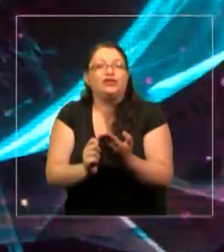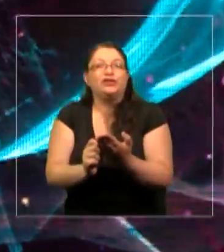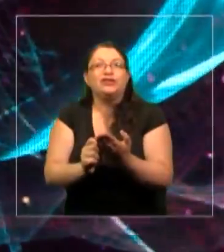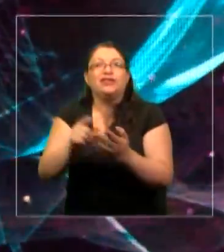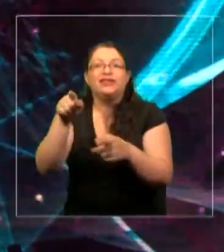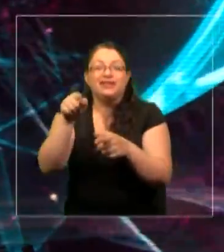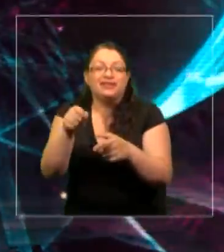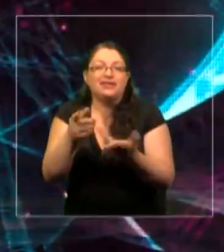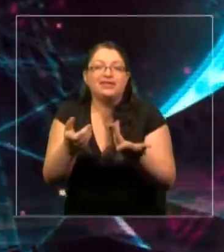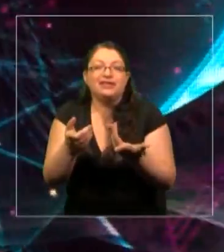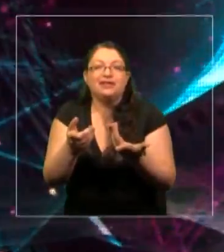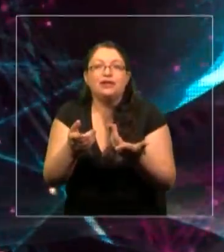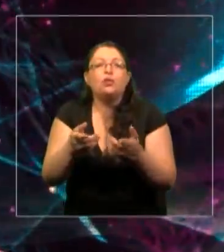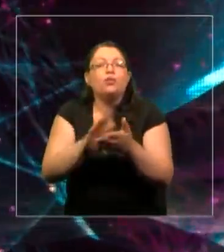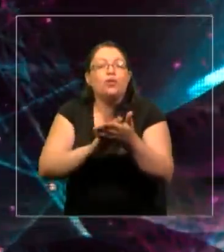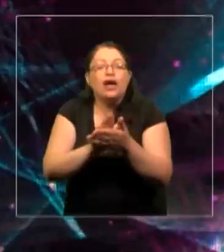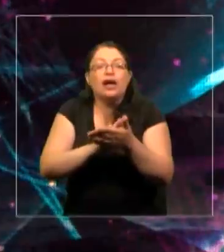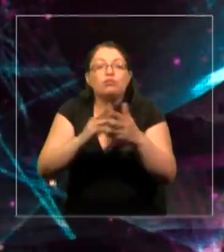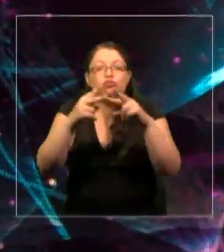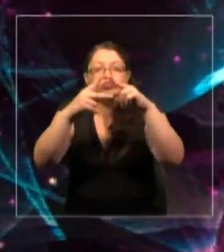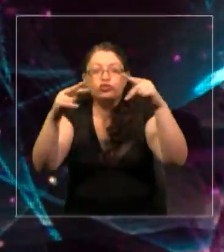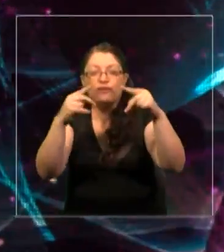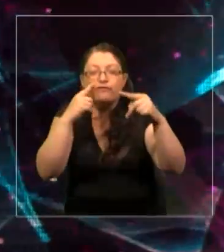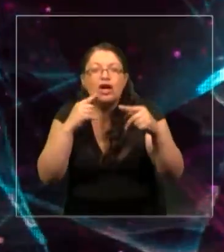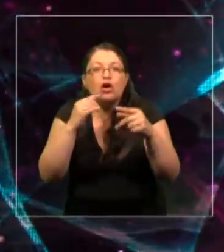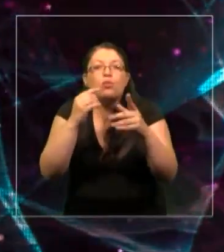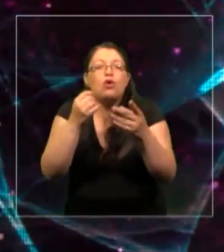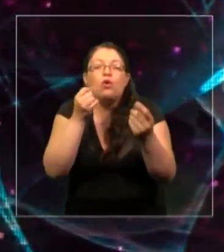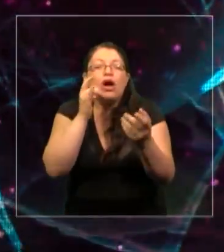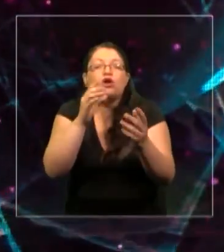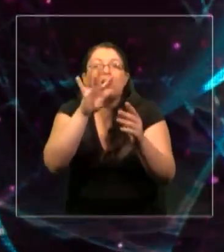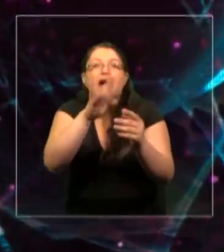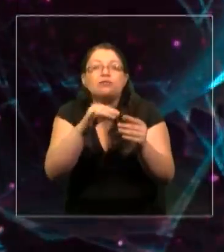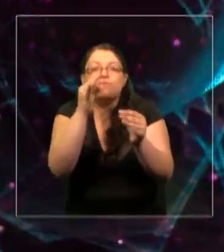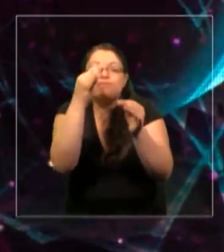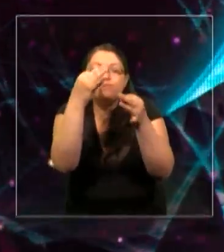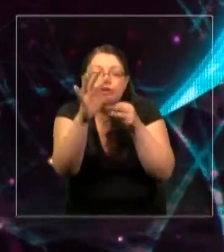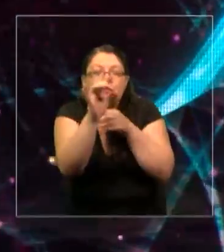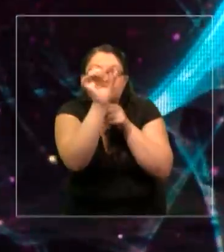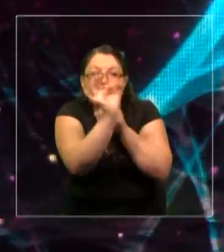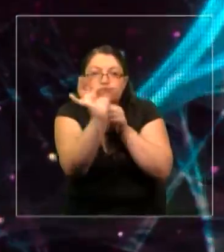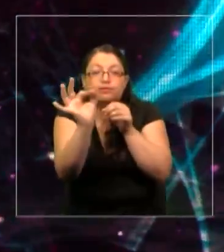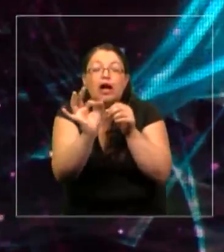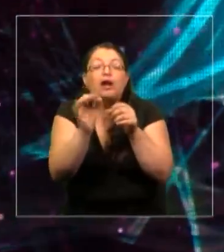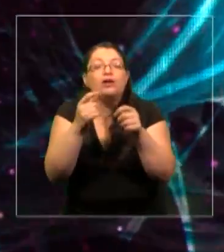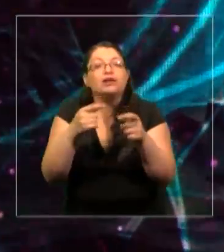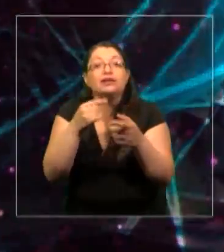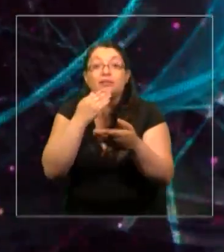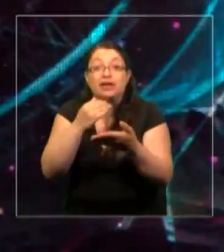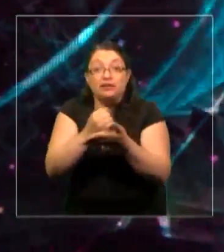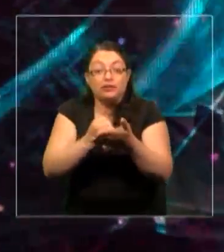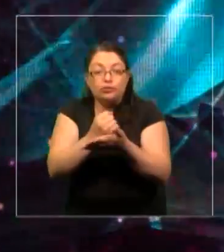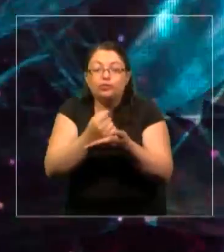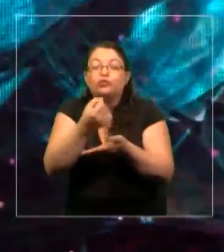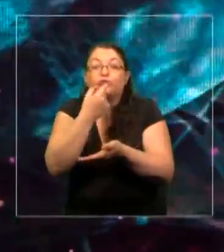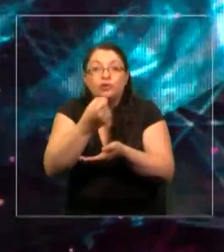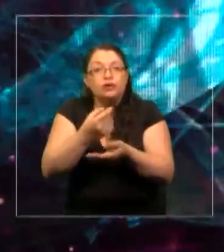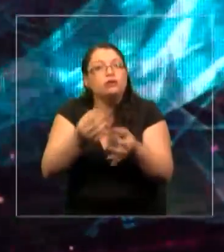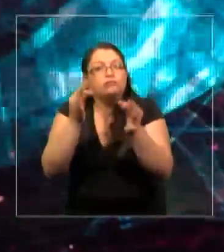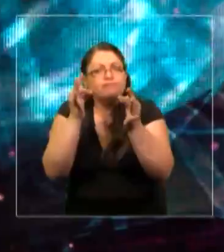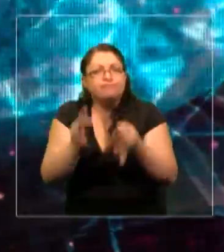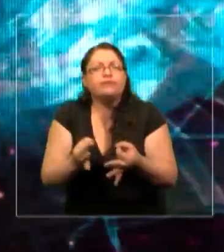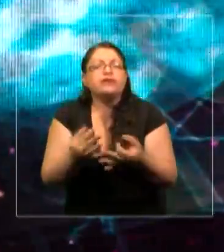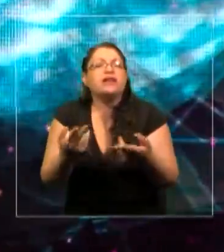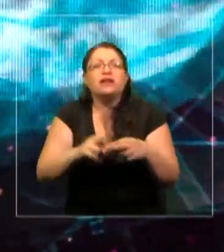compañía, biomarcadores. Lo increíble es que si seleccionamos la terapia correcta y tratamos al paciente correctamente, lo que